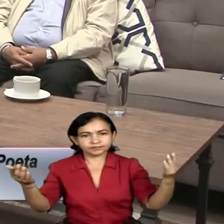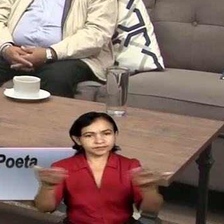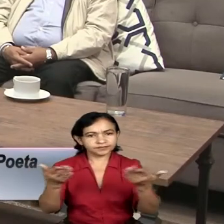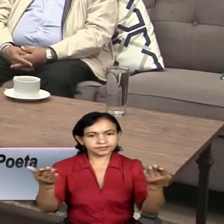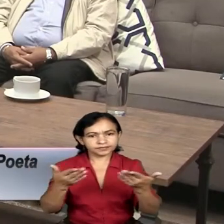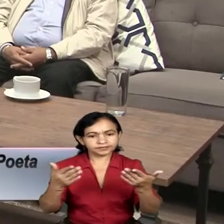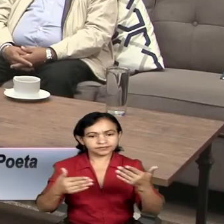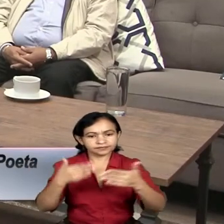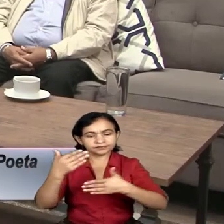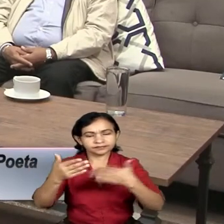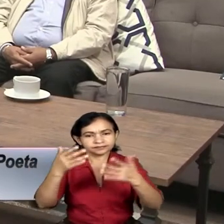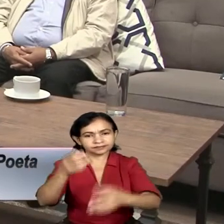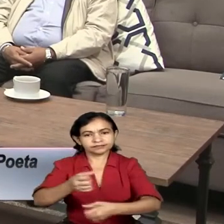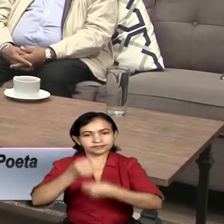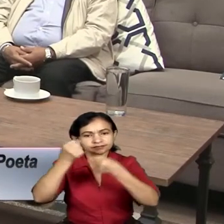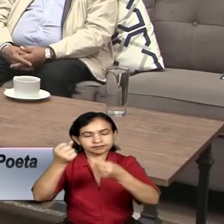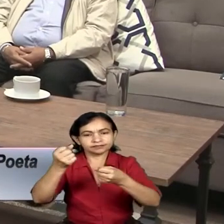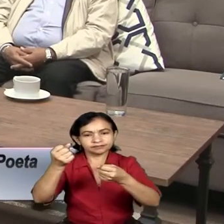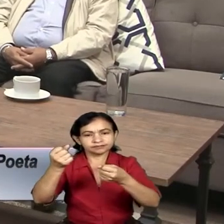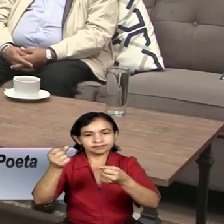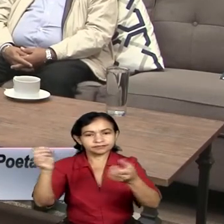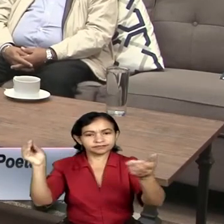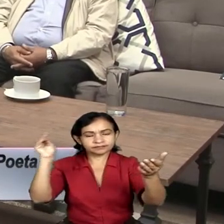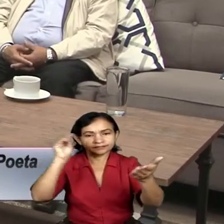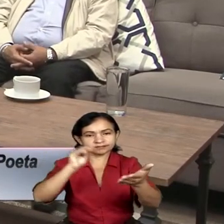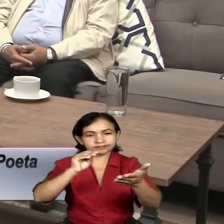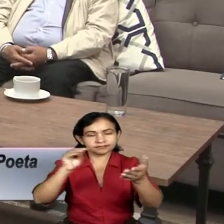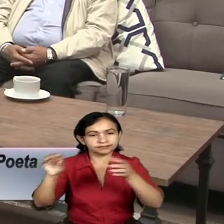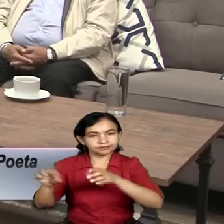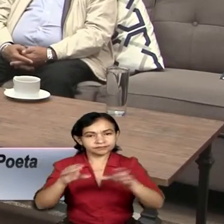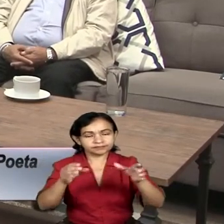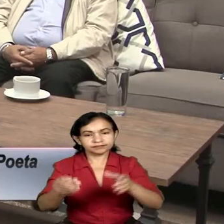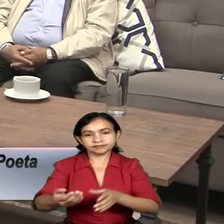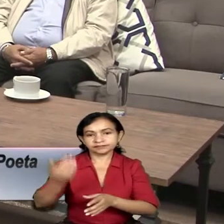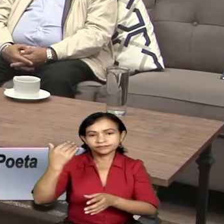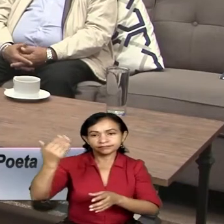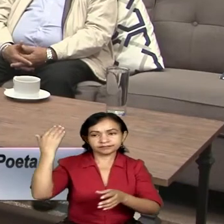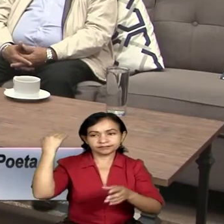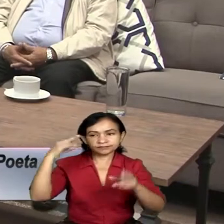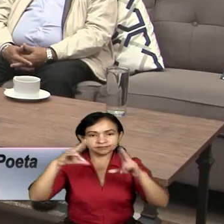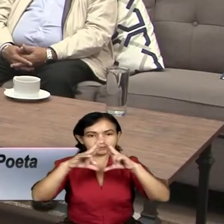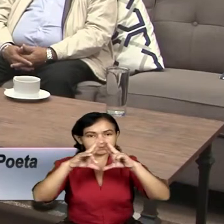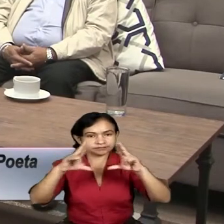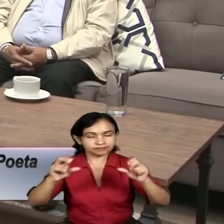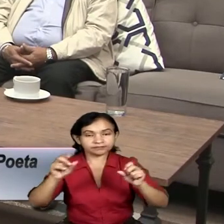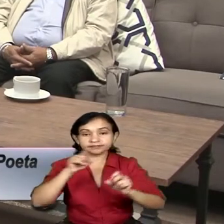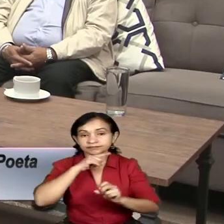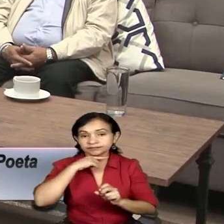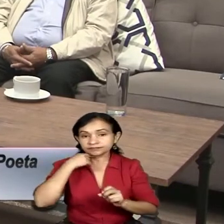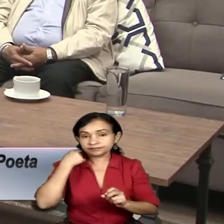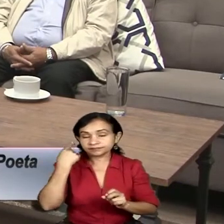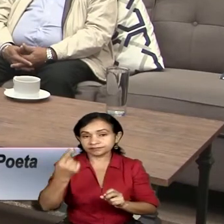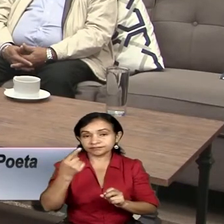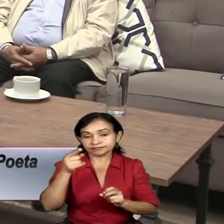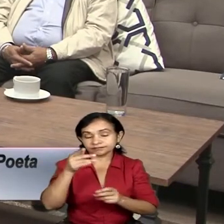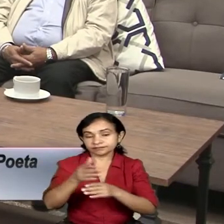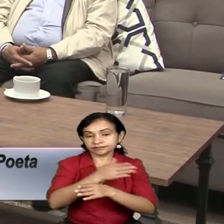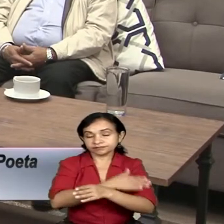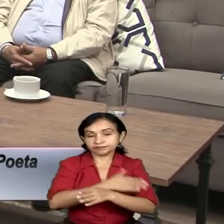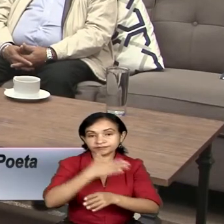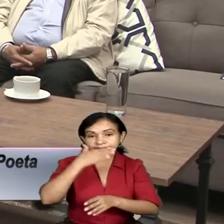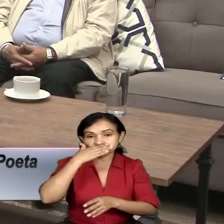este proceso de rescate y cómo se inscribe este evento dentro de la historia nicaragüense? A partir, pues, de la realidad, el contexto del triunfo de la Revolución